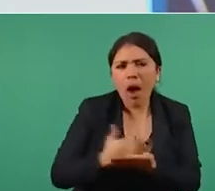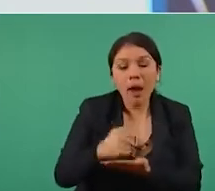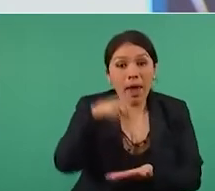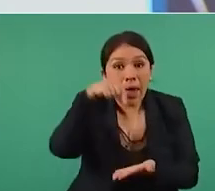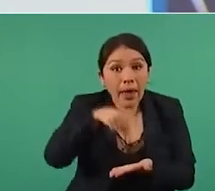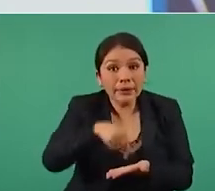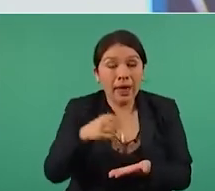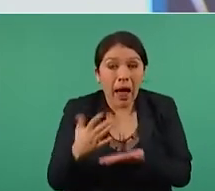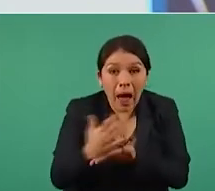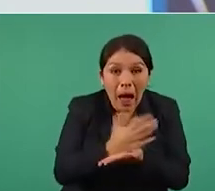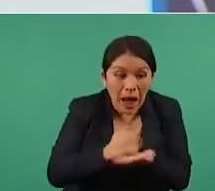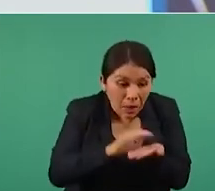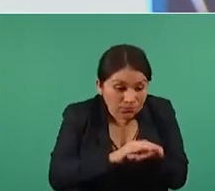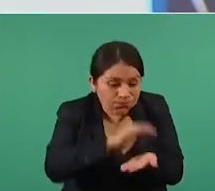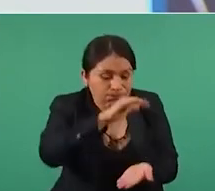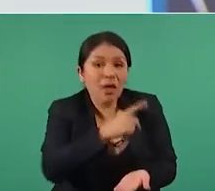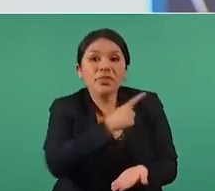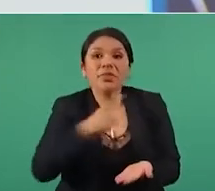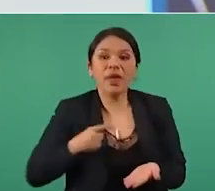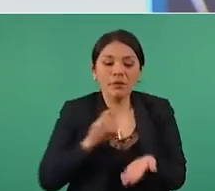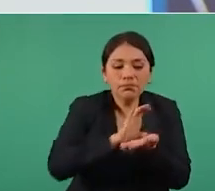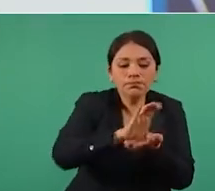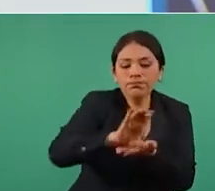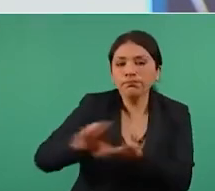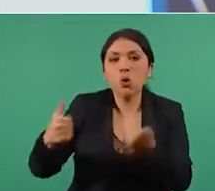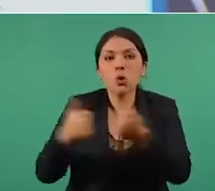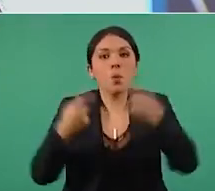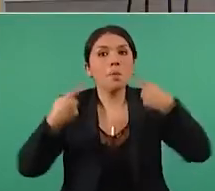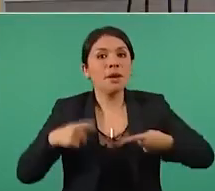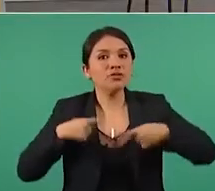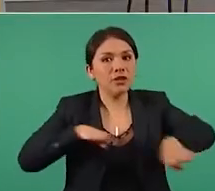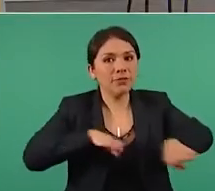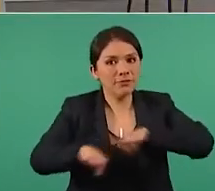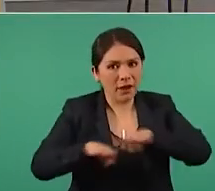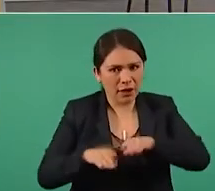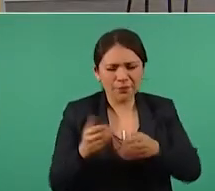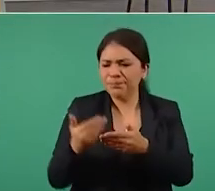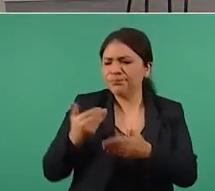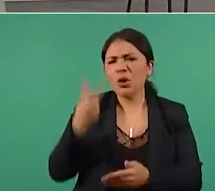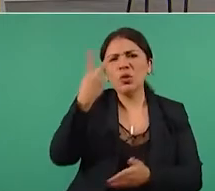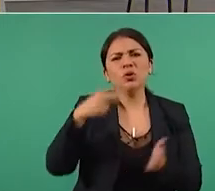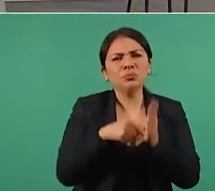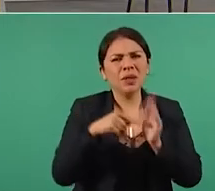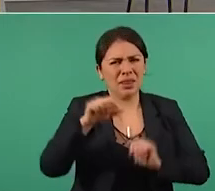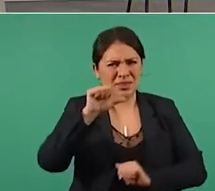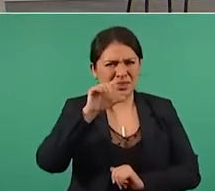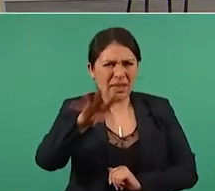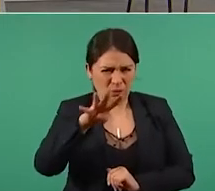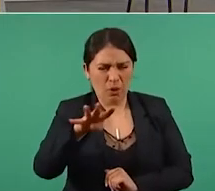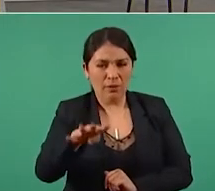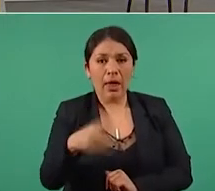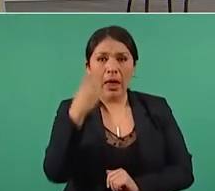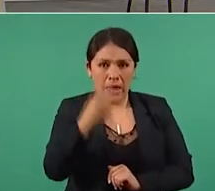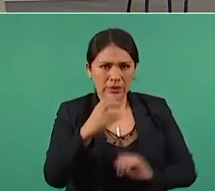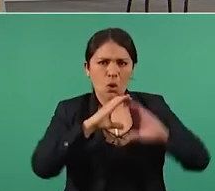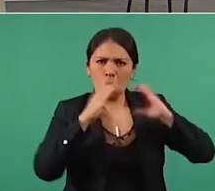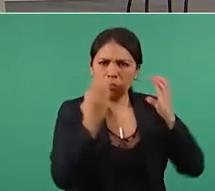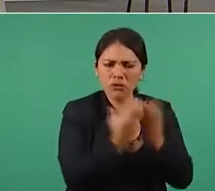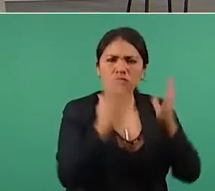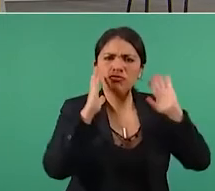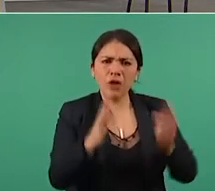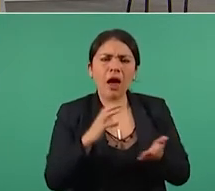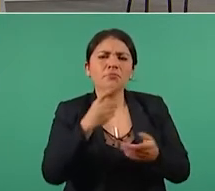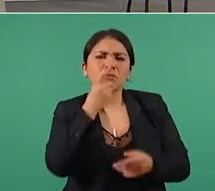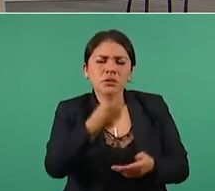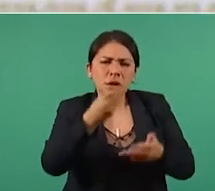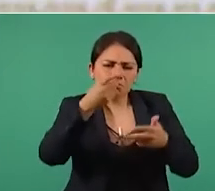ser repartidos entre los trabajadores. En 2019, esta comisión fijó dicho